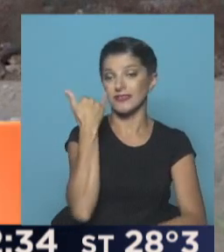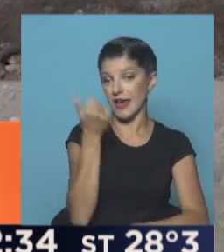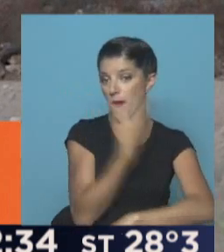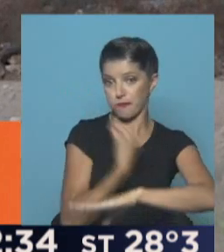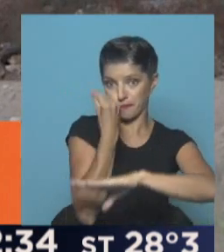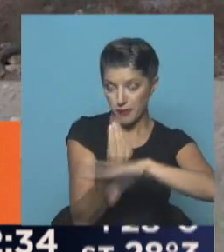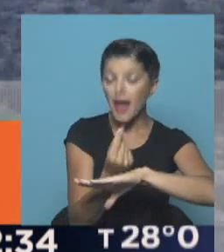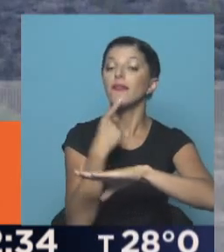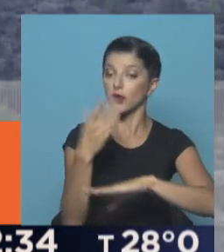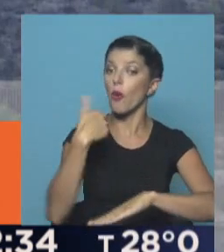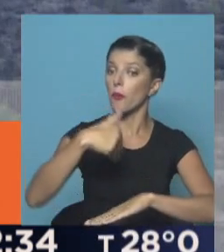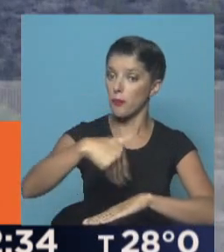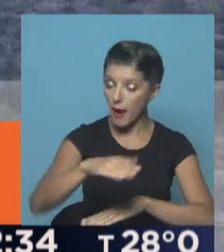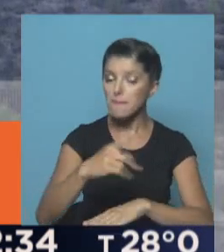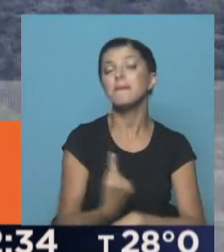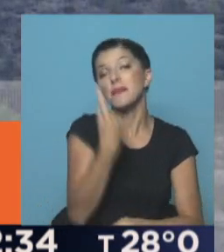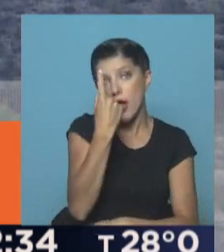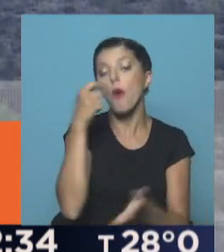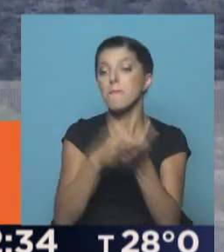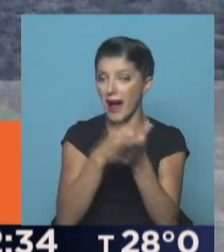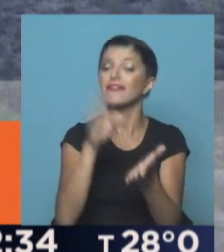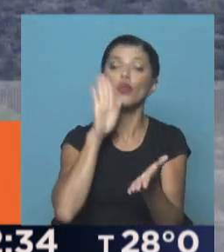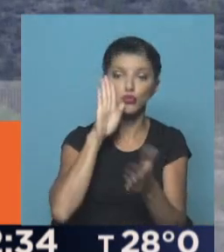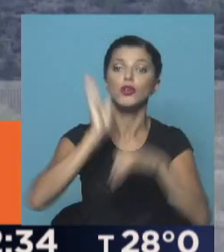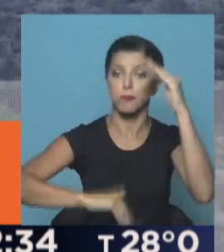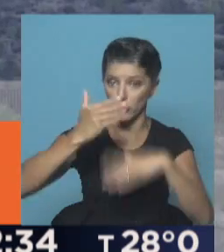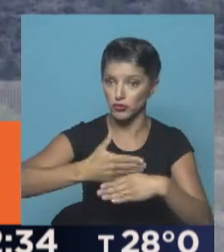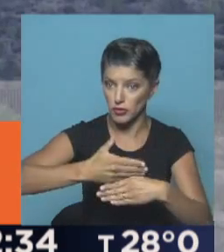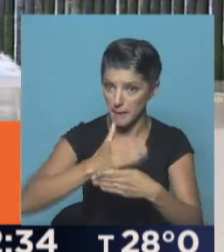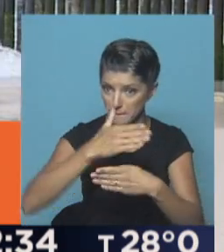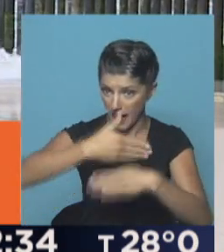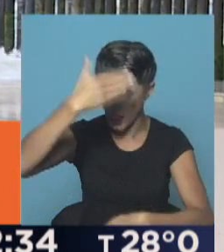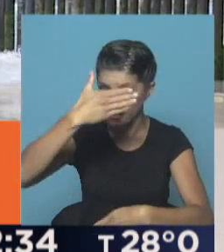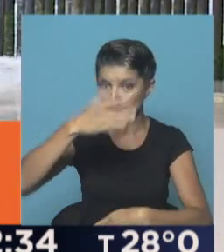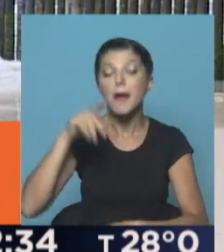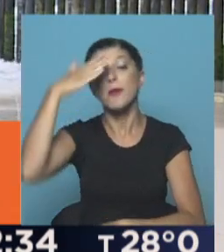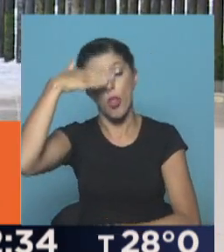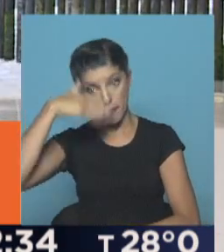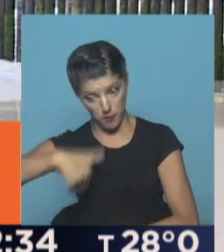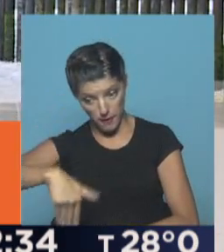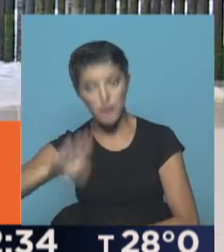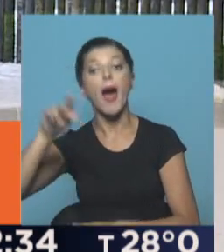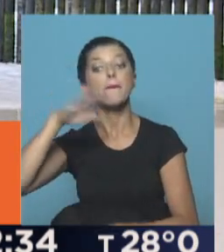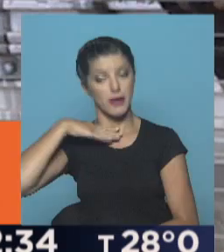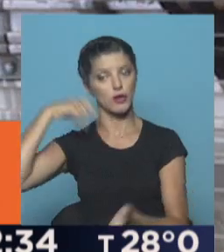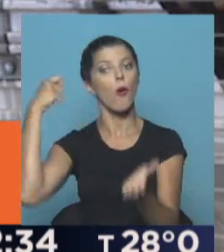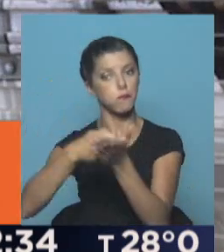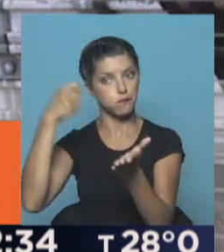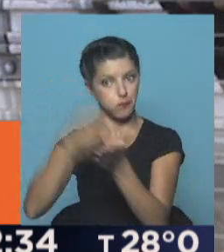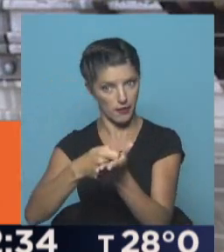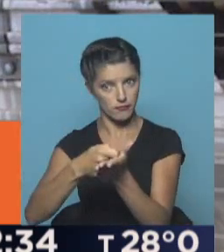inversión sería asumida en un primer momento por los Estados Unidos con la idea de que los mexicanos terminen de pagarlo a